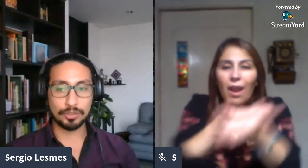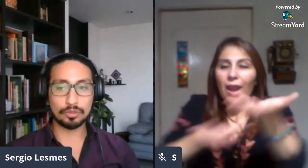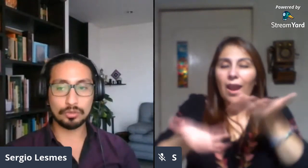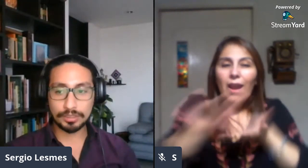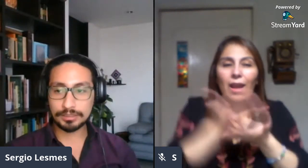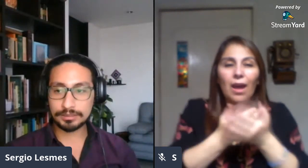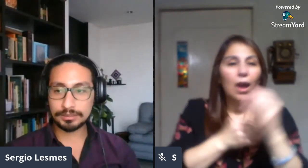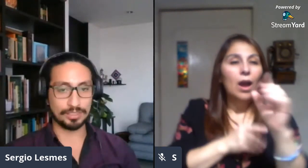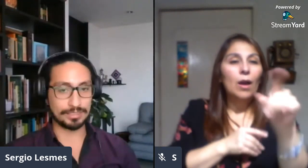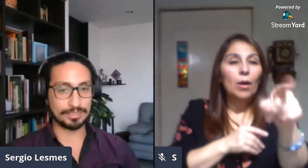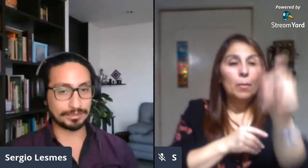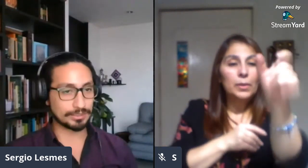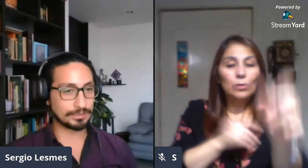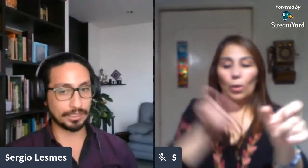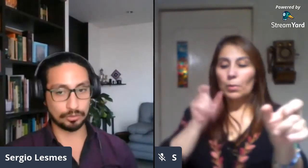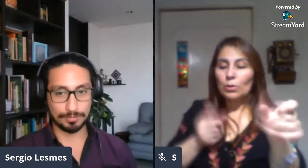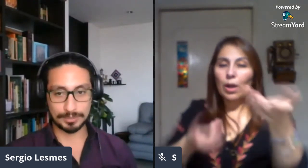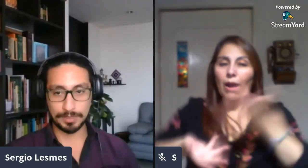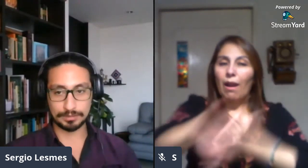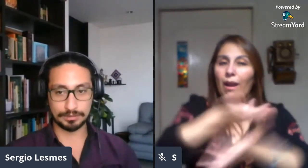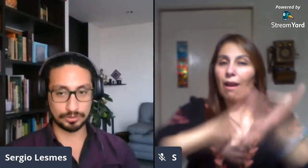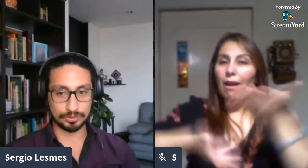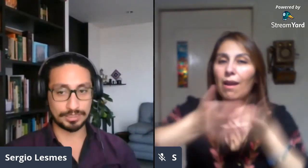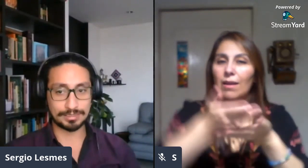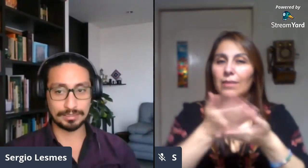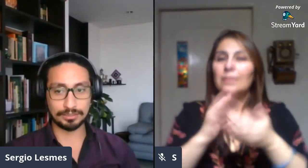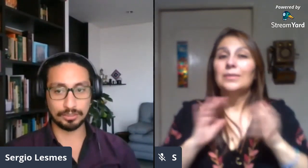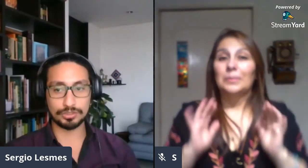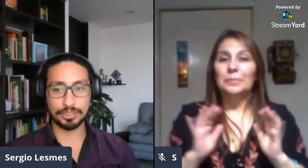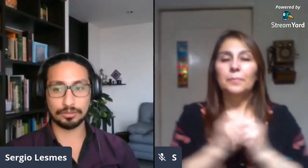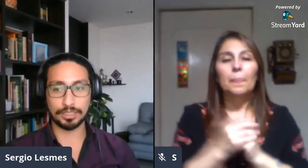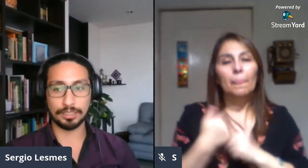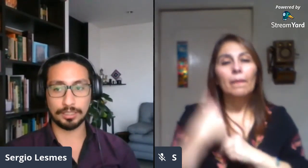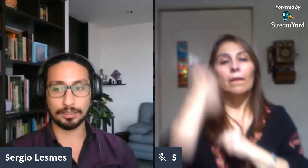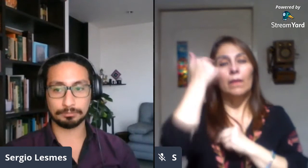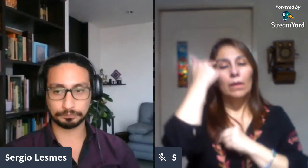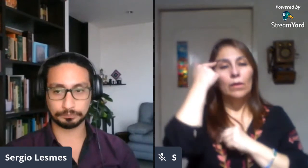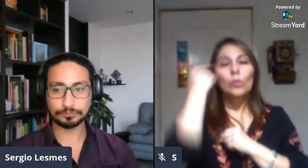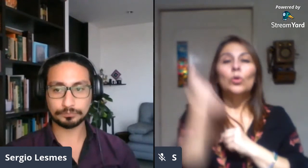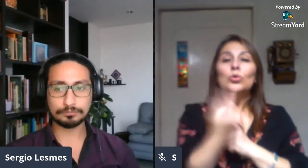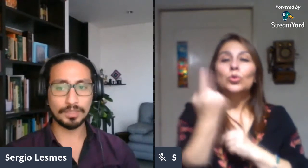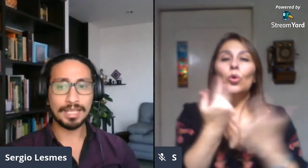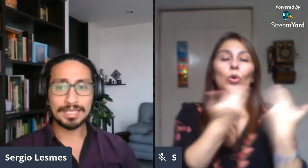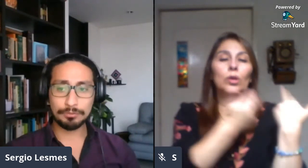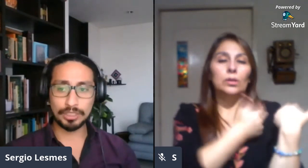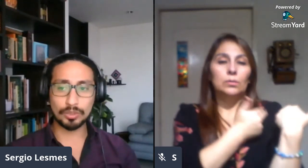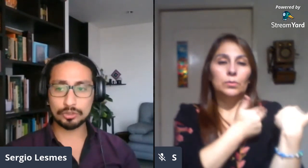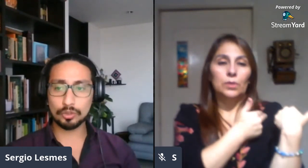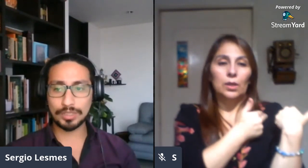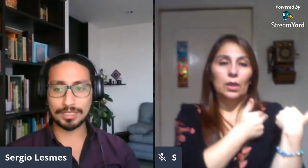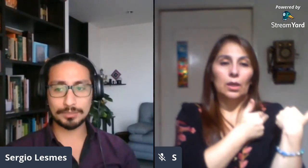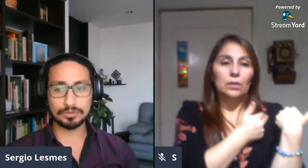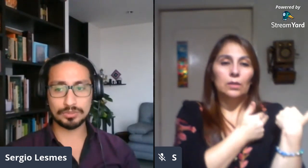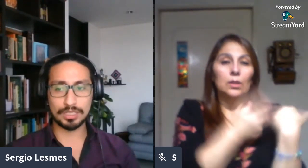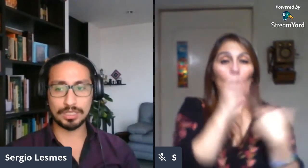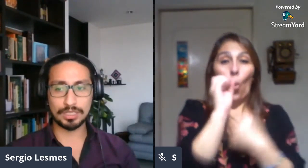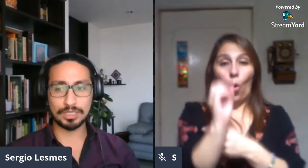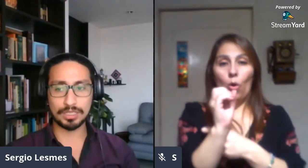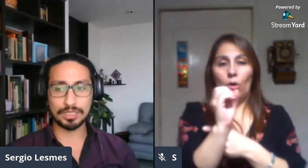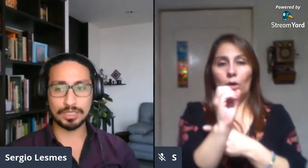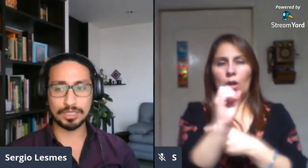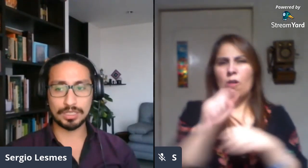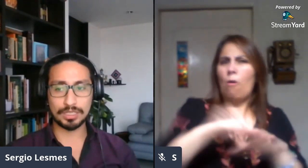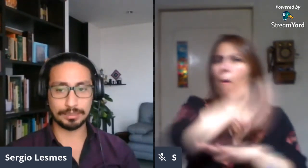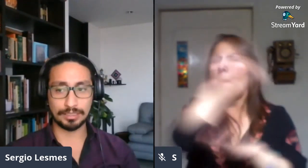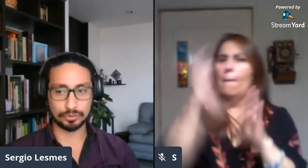partes. Entonces, en ese sentido, considero que, si bien no es solo una responsabilidad de los hombres, absoluta, pues, de los